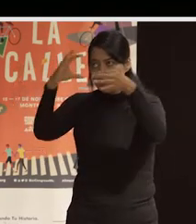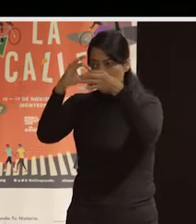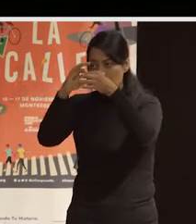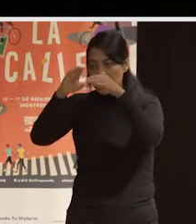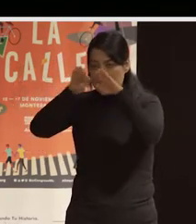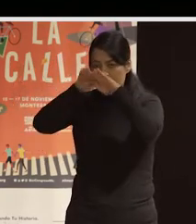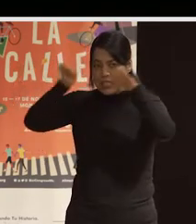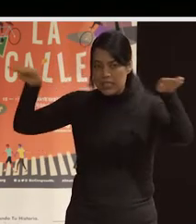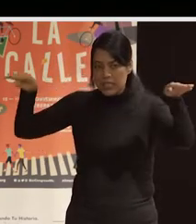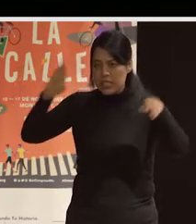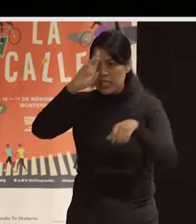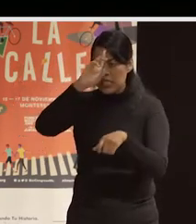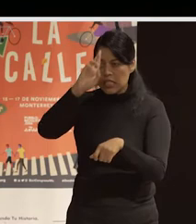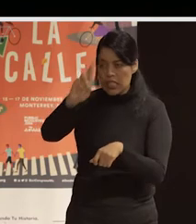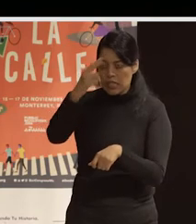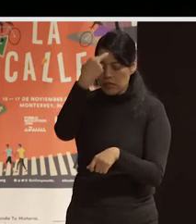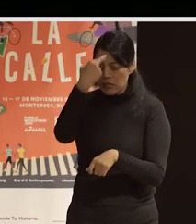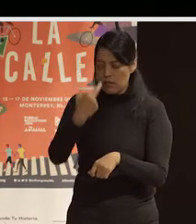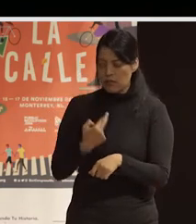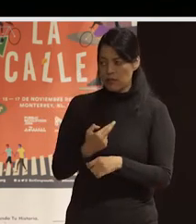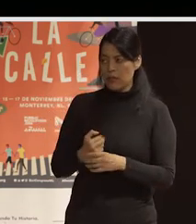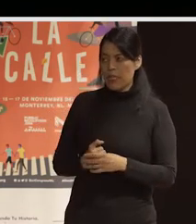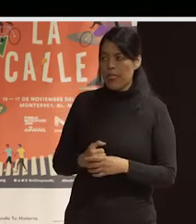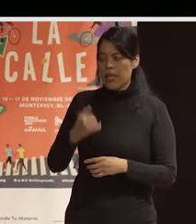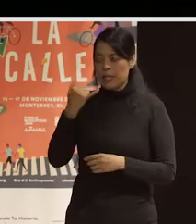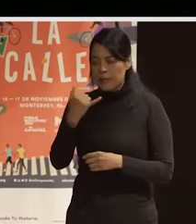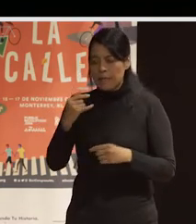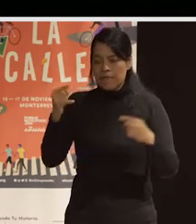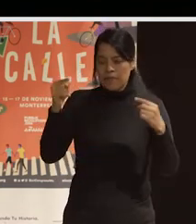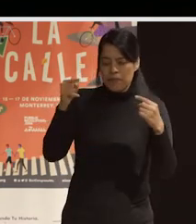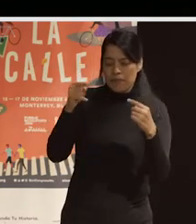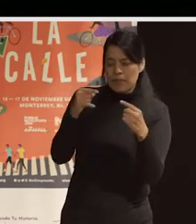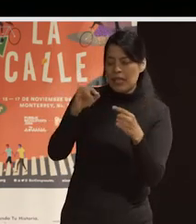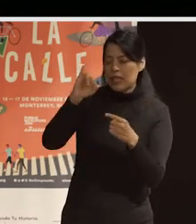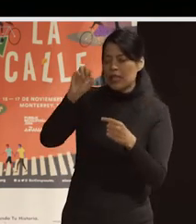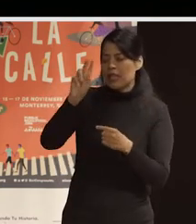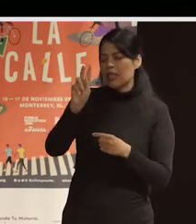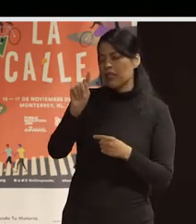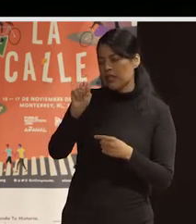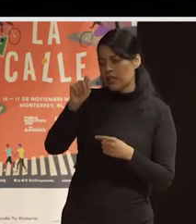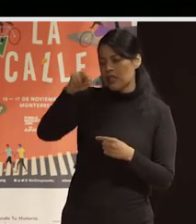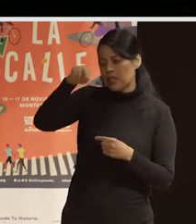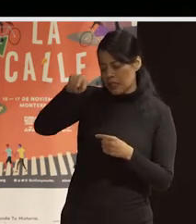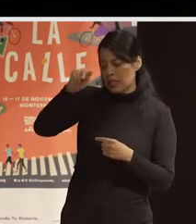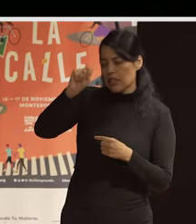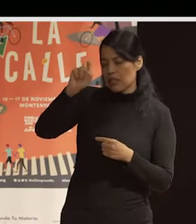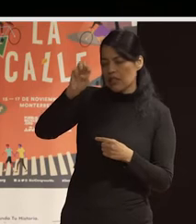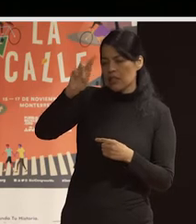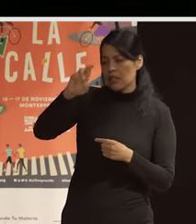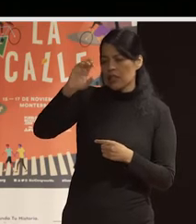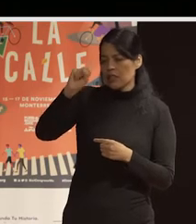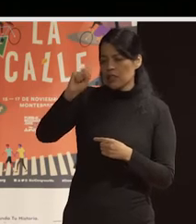jerarquías no con la intersección alidad quiero decir que hay personas que experimentan discriminaciones múltiples